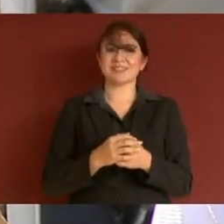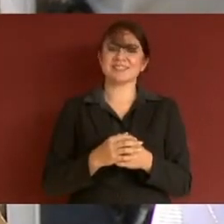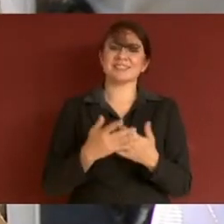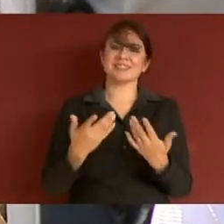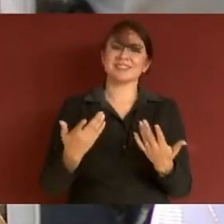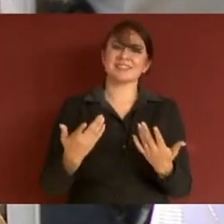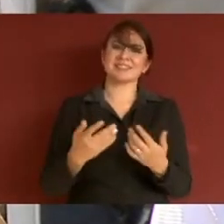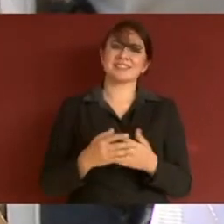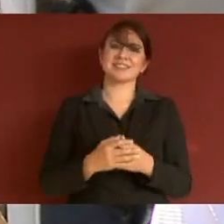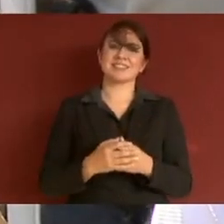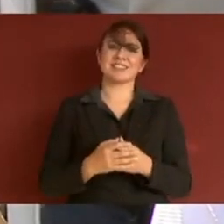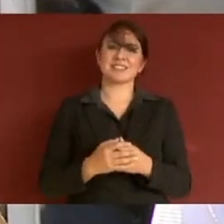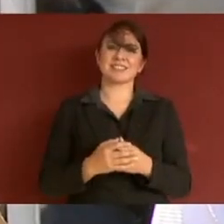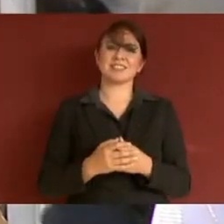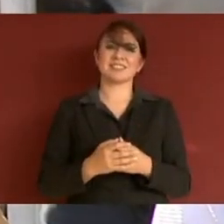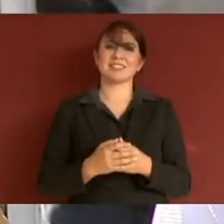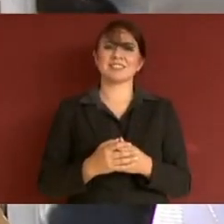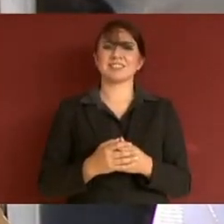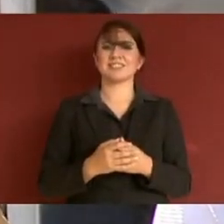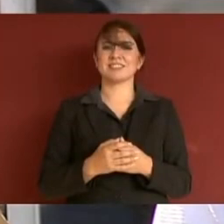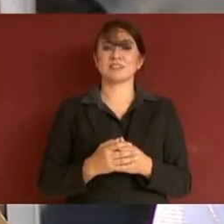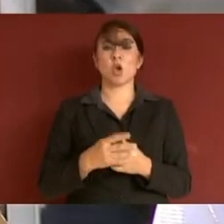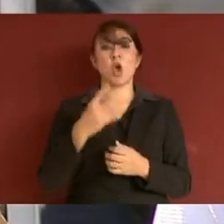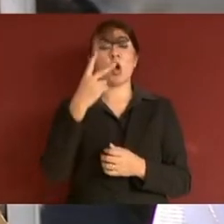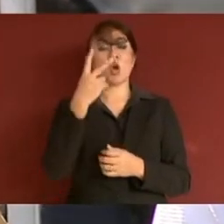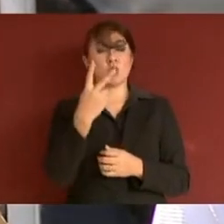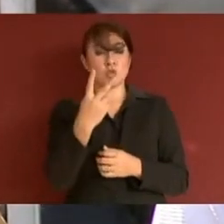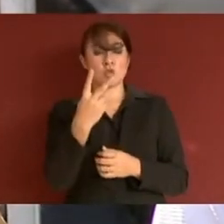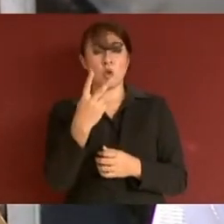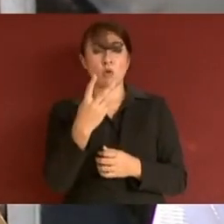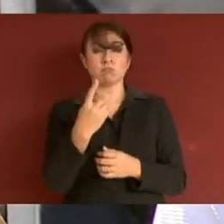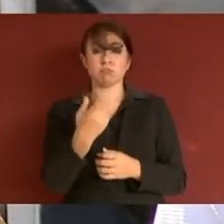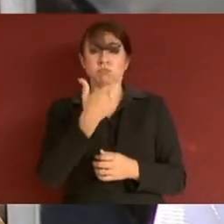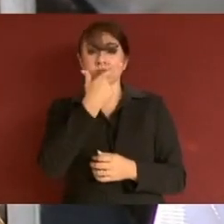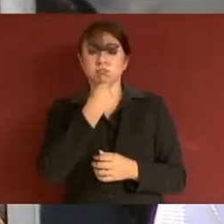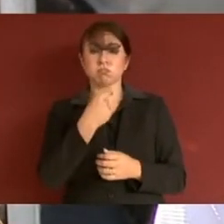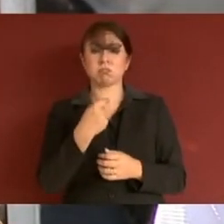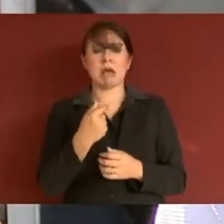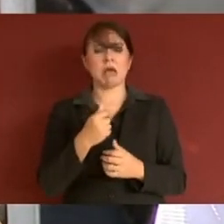que dos pitchers mexicanos